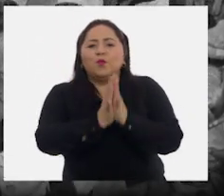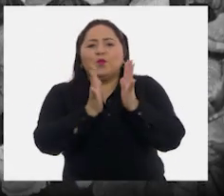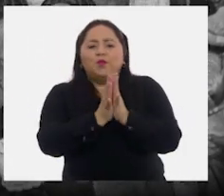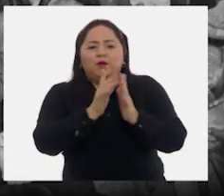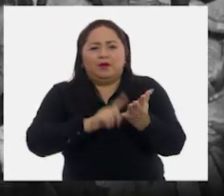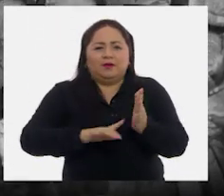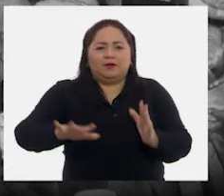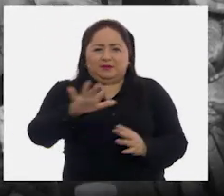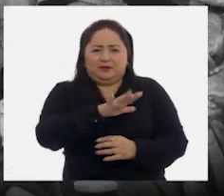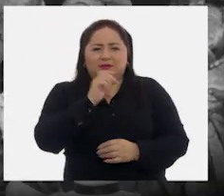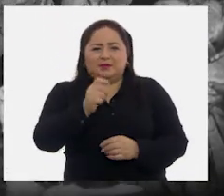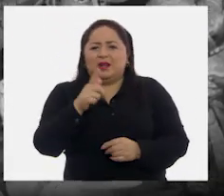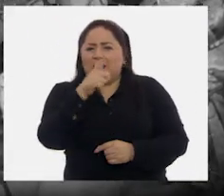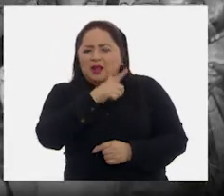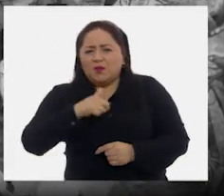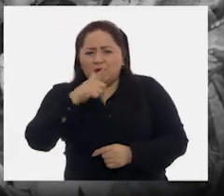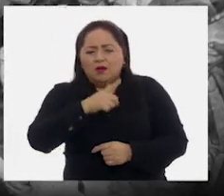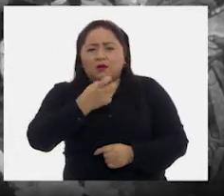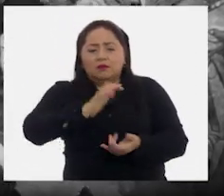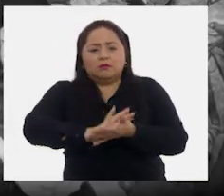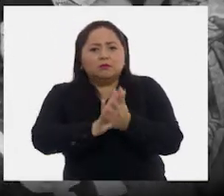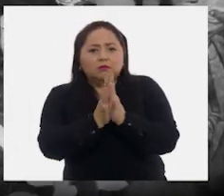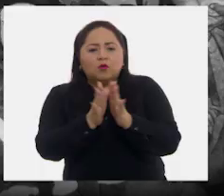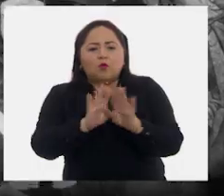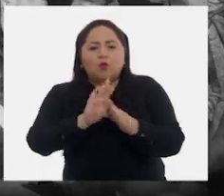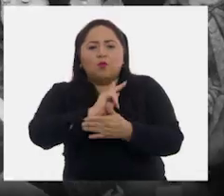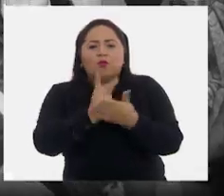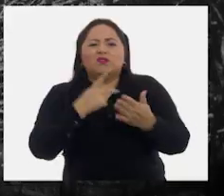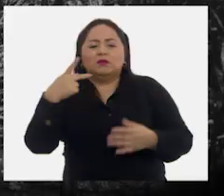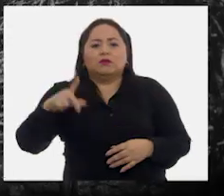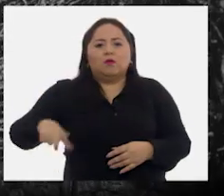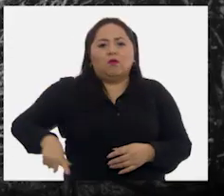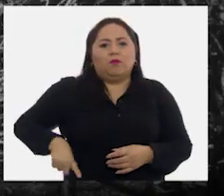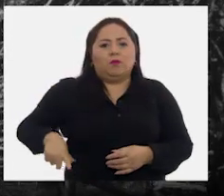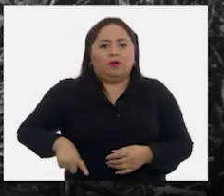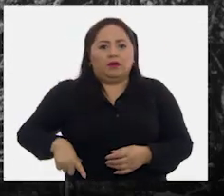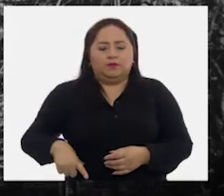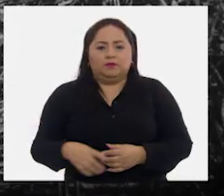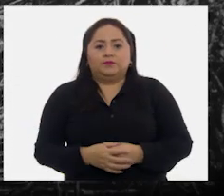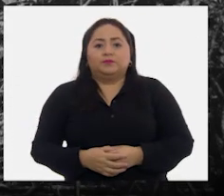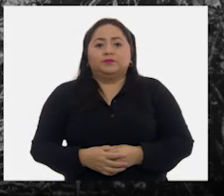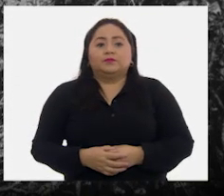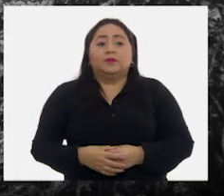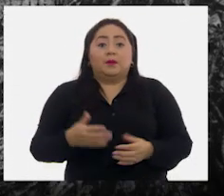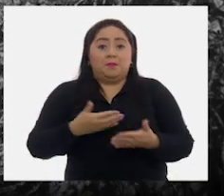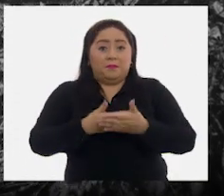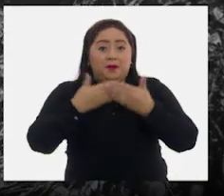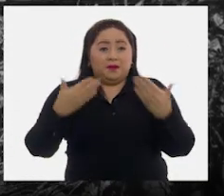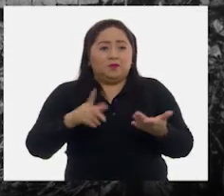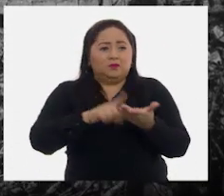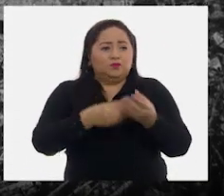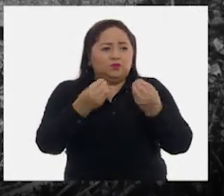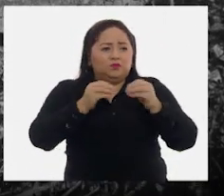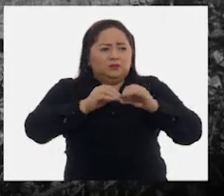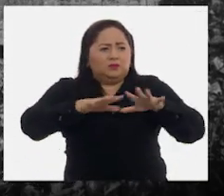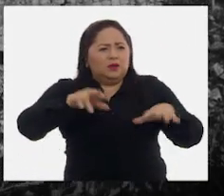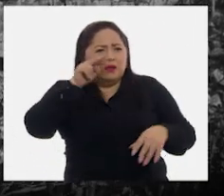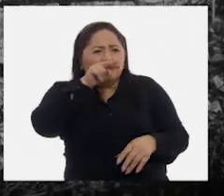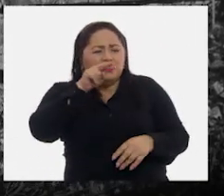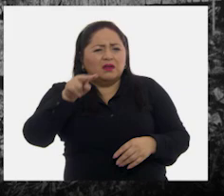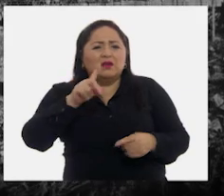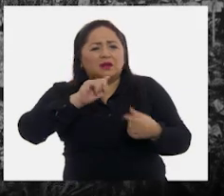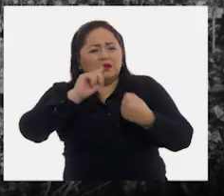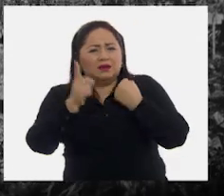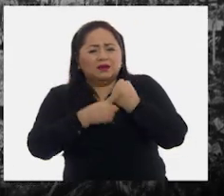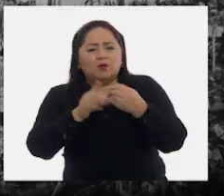espontánea, cuyos lenguajes se convierten en programa de gobierno. El presente se llenaba de sentido a través de